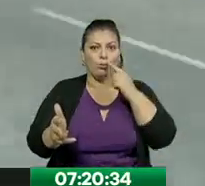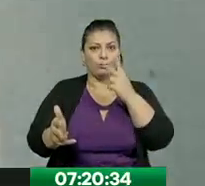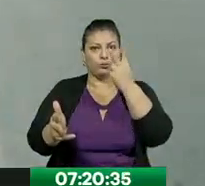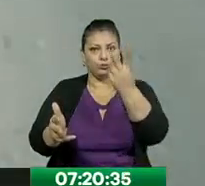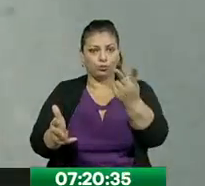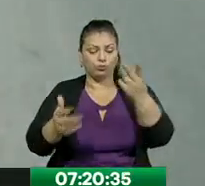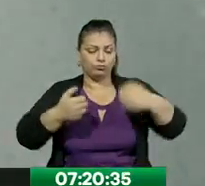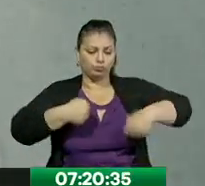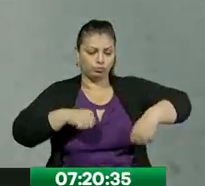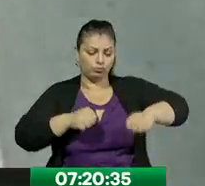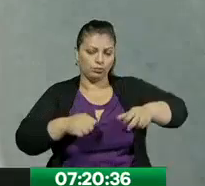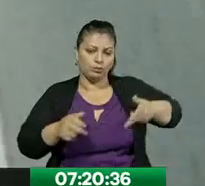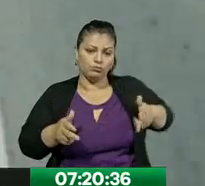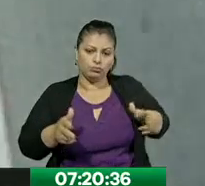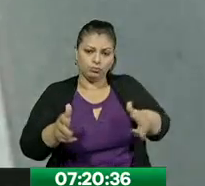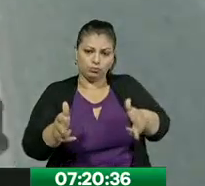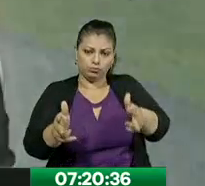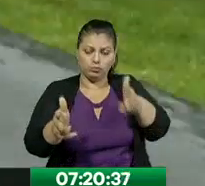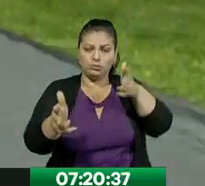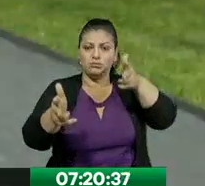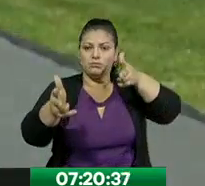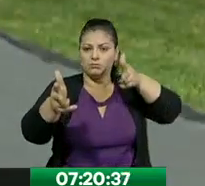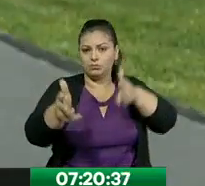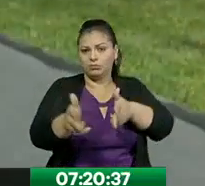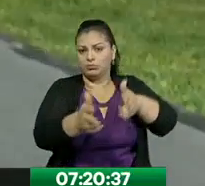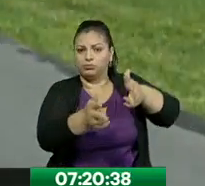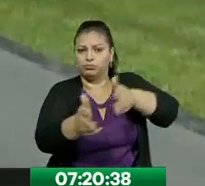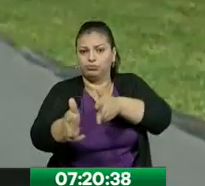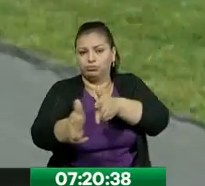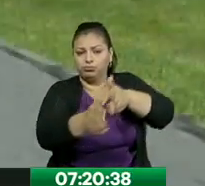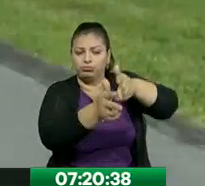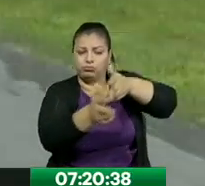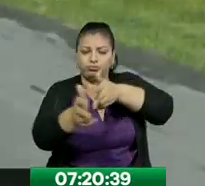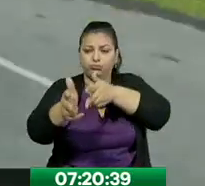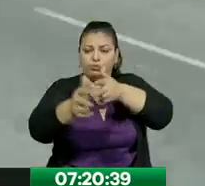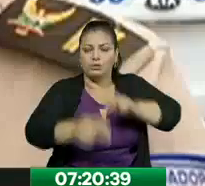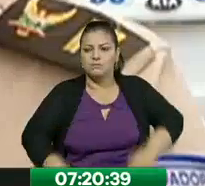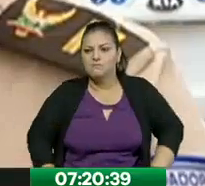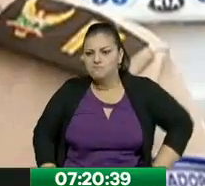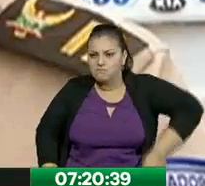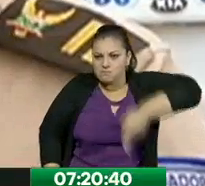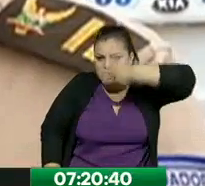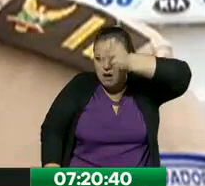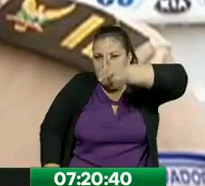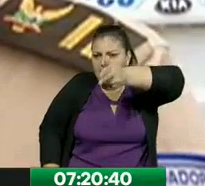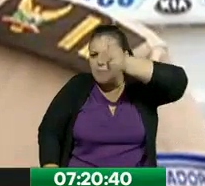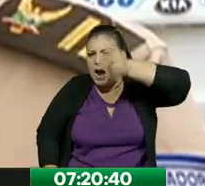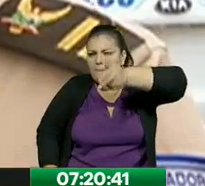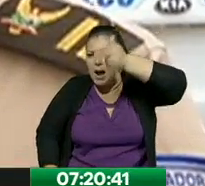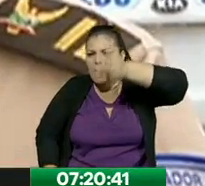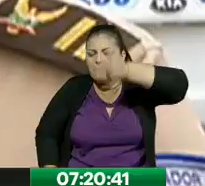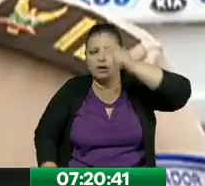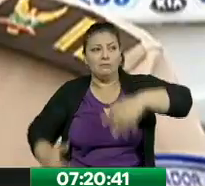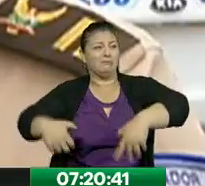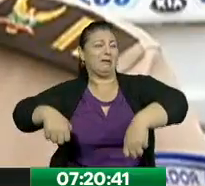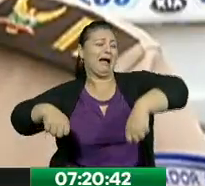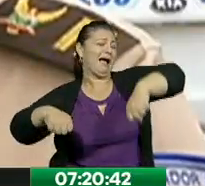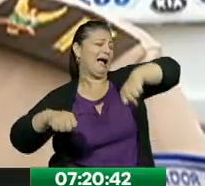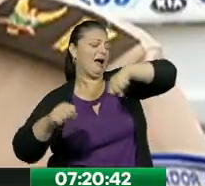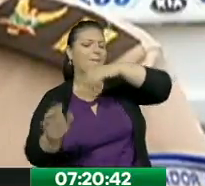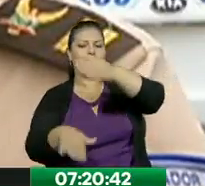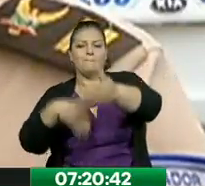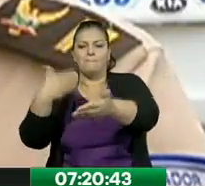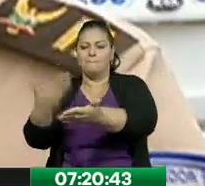disparó por varias ocasiones. Ellos circulaban en la motocicleta, son papá e hijo. Entonces ellos al momento de